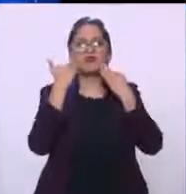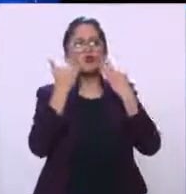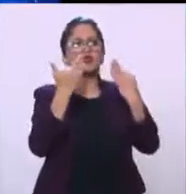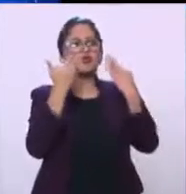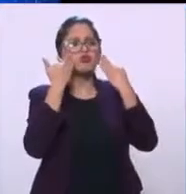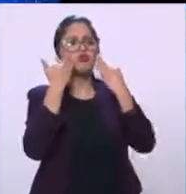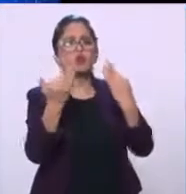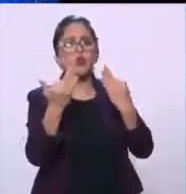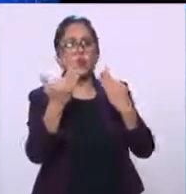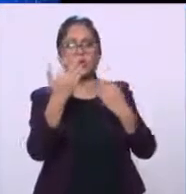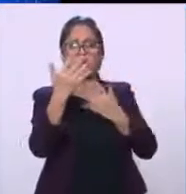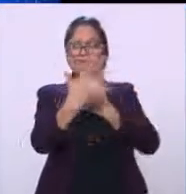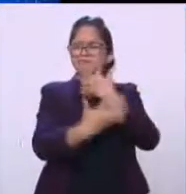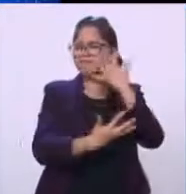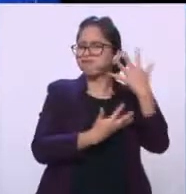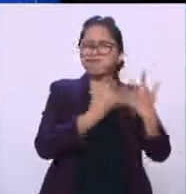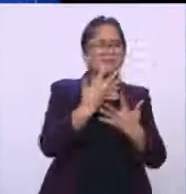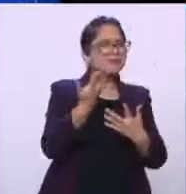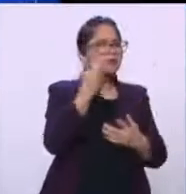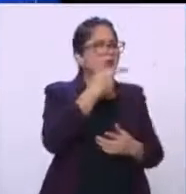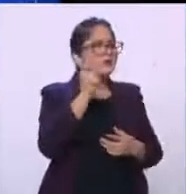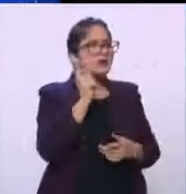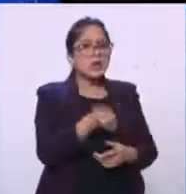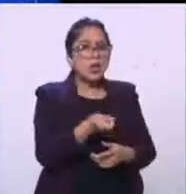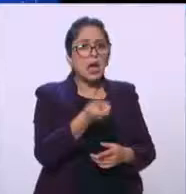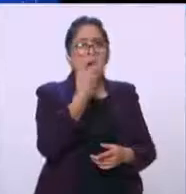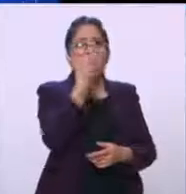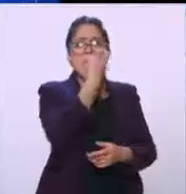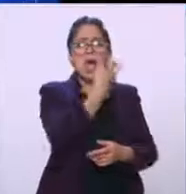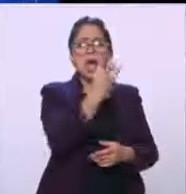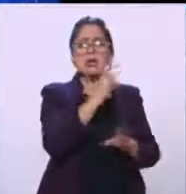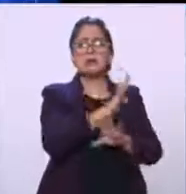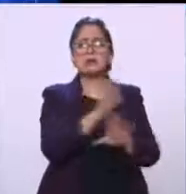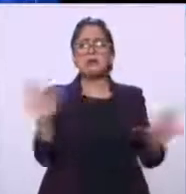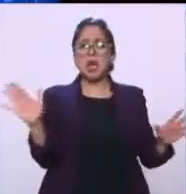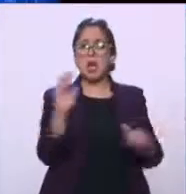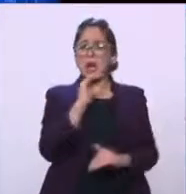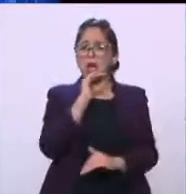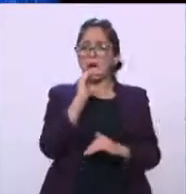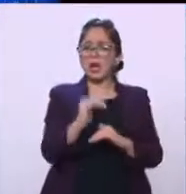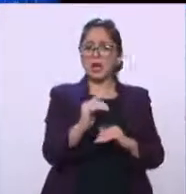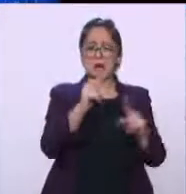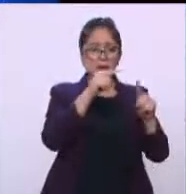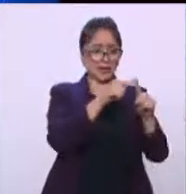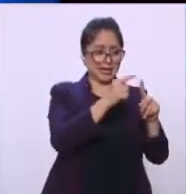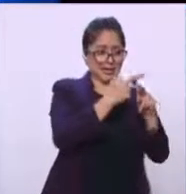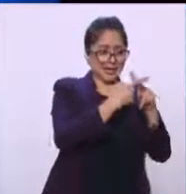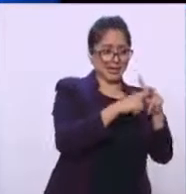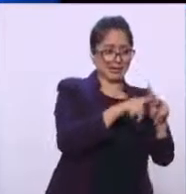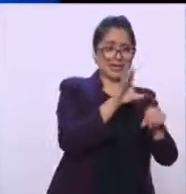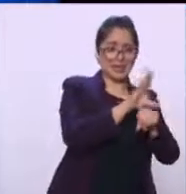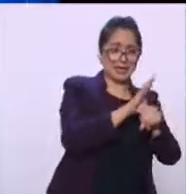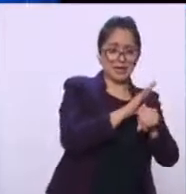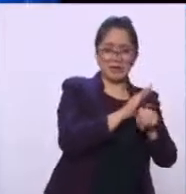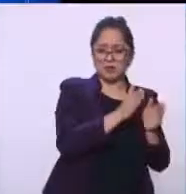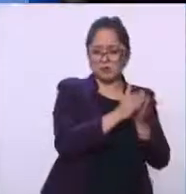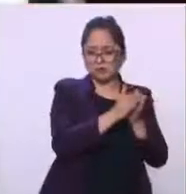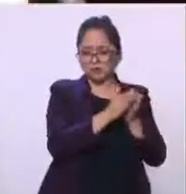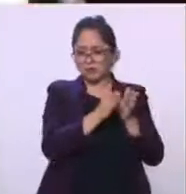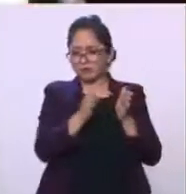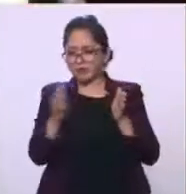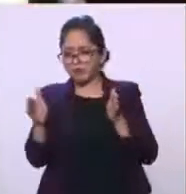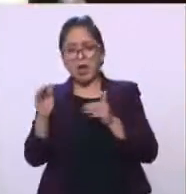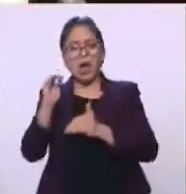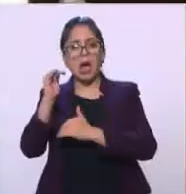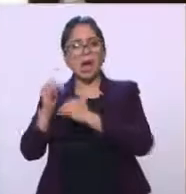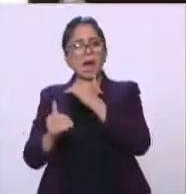escandalosa, y parecería como que se cierra el círculo con Enrique Peña Nieto. Esto es extraño porque hay ahí